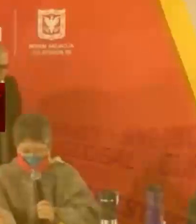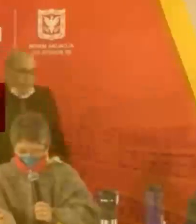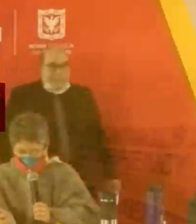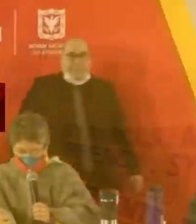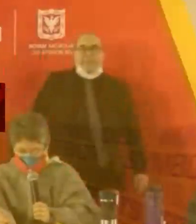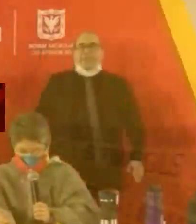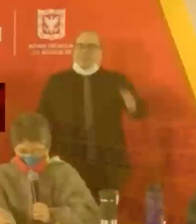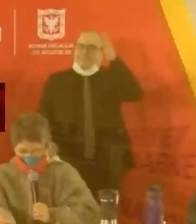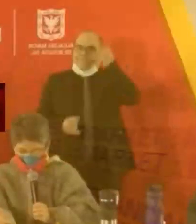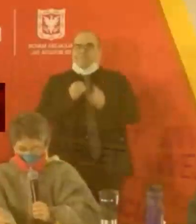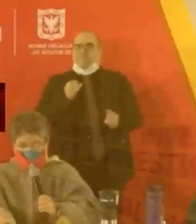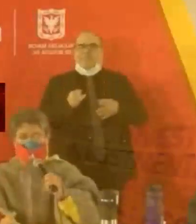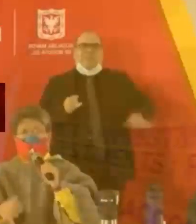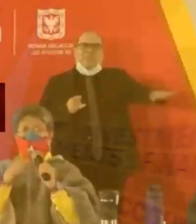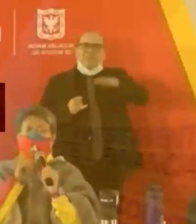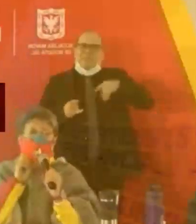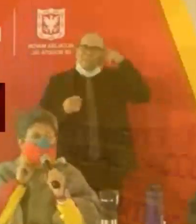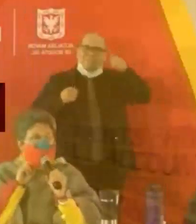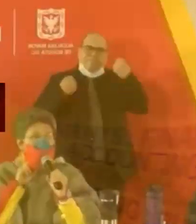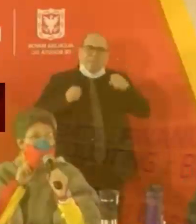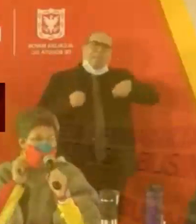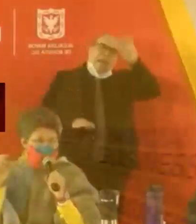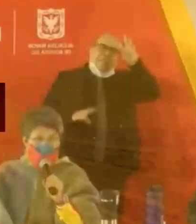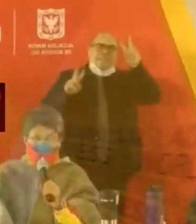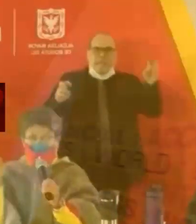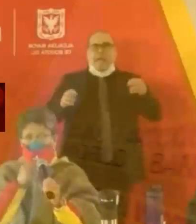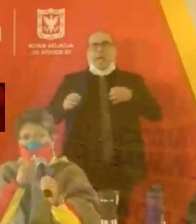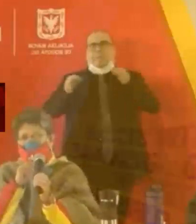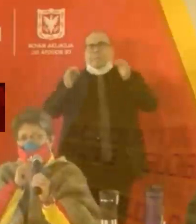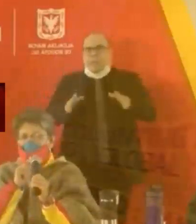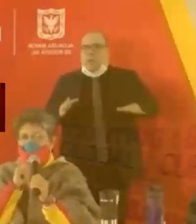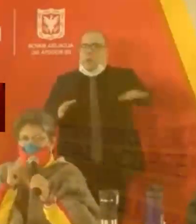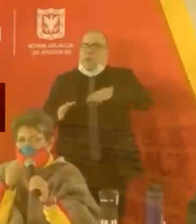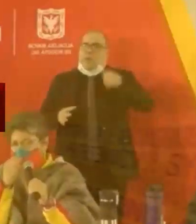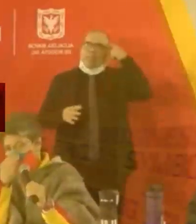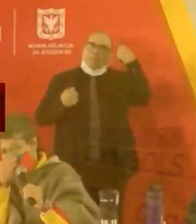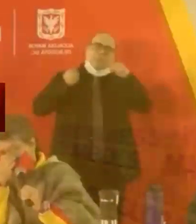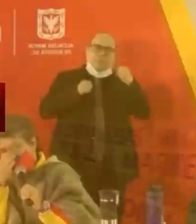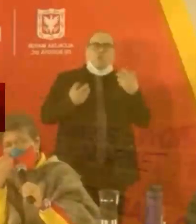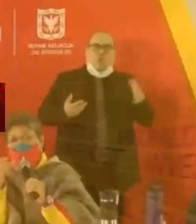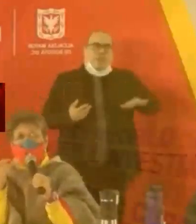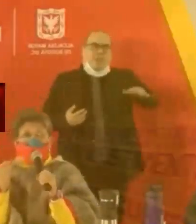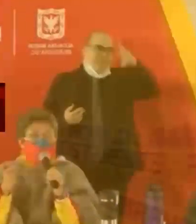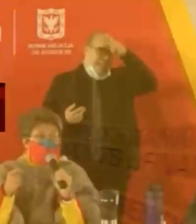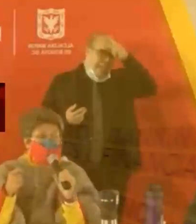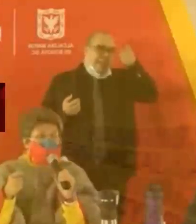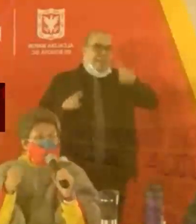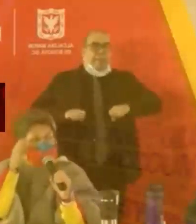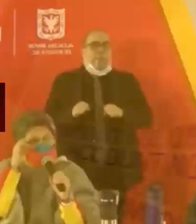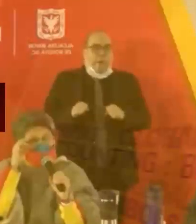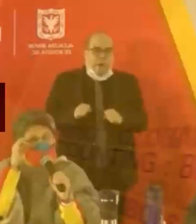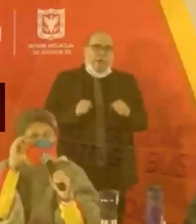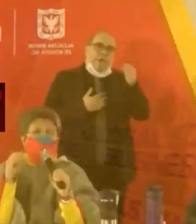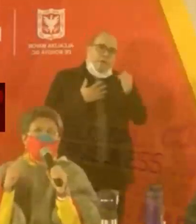los delincuentes como tal, hay que señalarlos, ¿verdad? Hay que identificarlos con nombre y apellido, pero no se puede generalizar, y ese es el llamado de